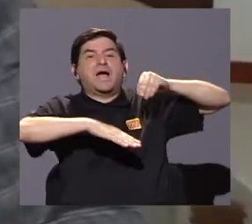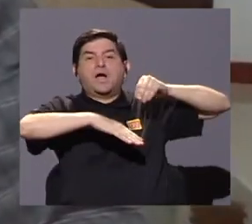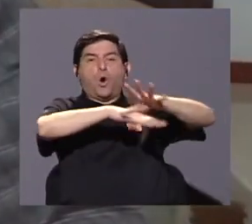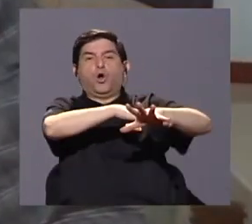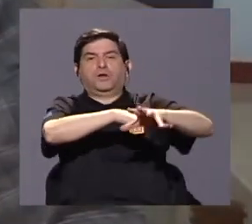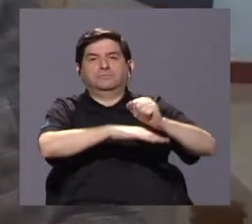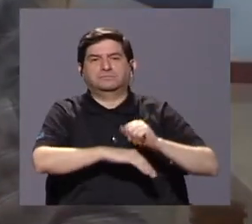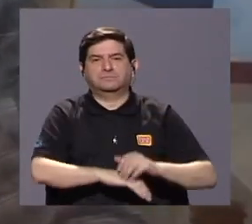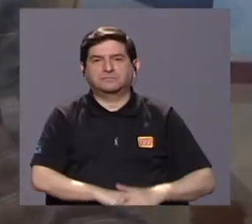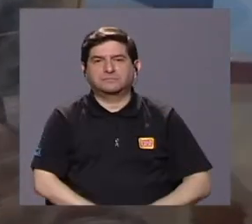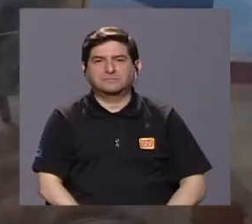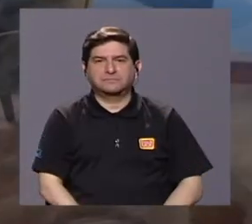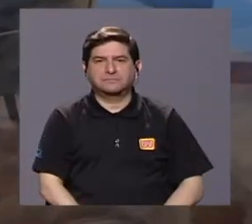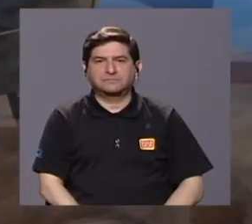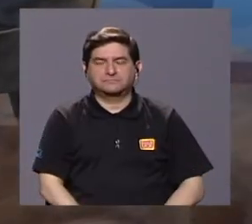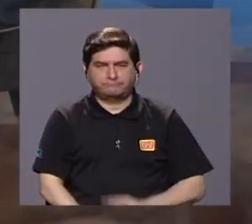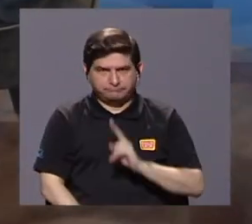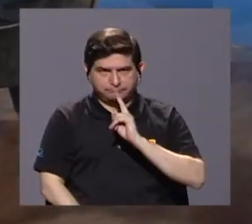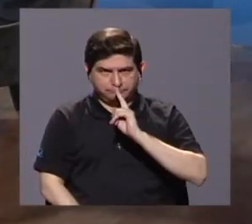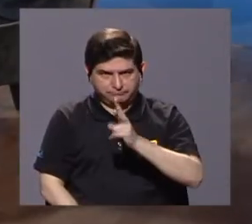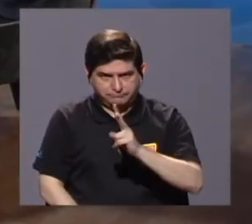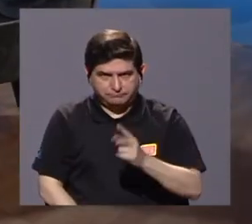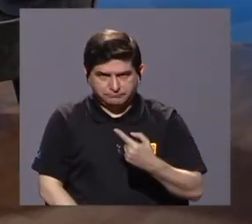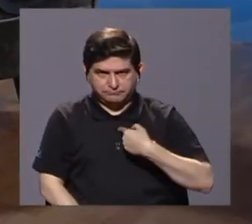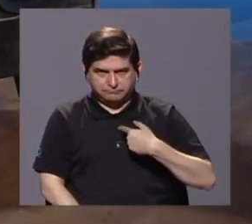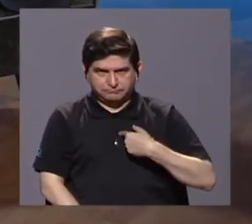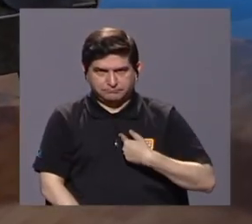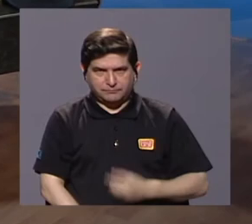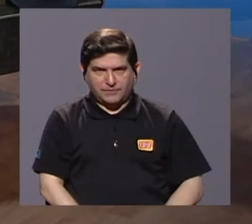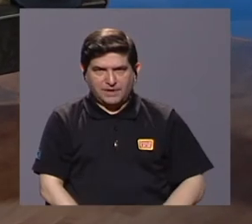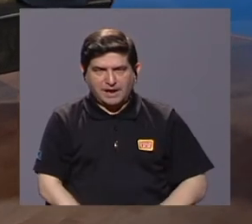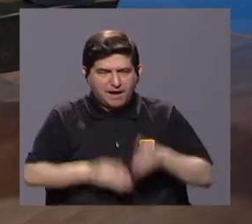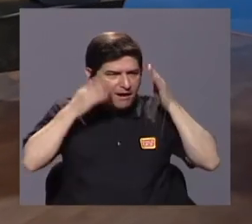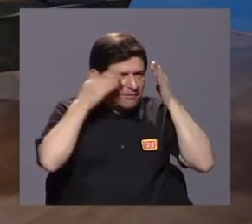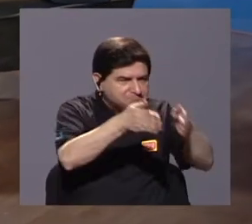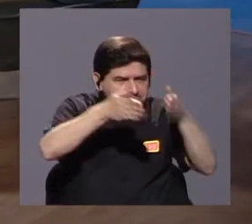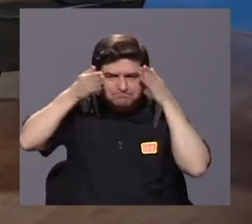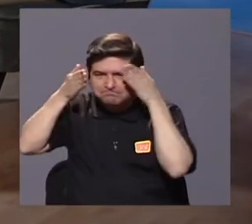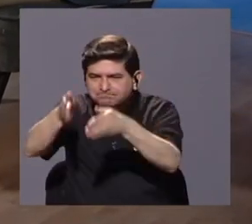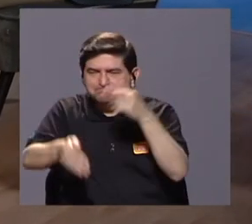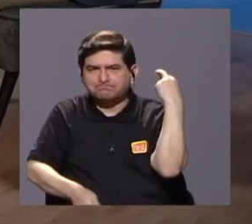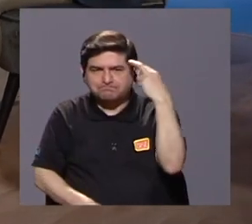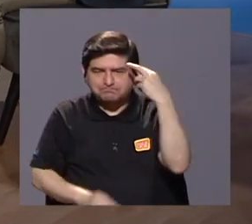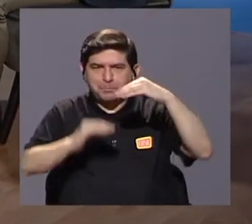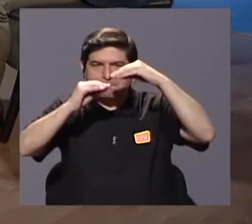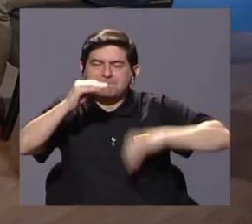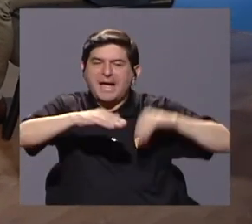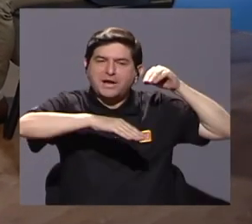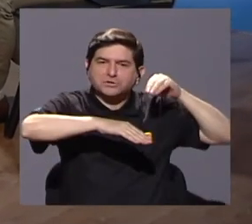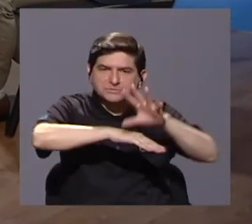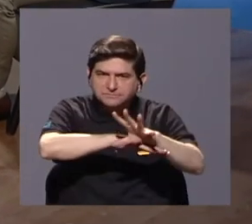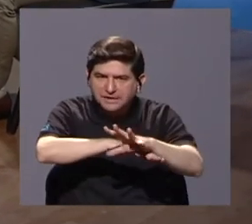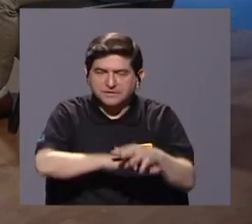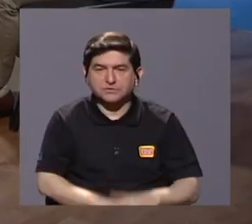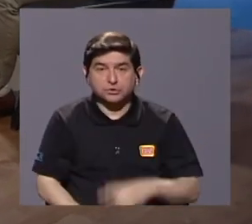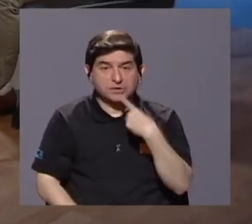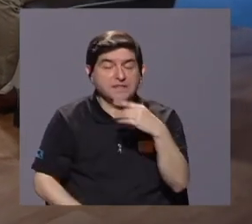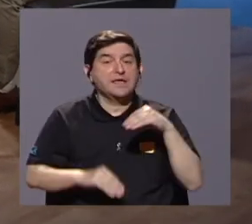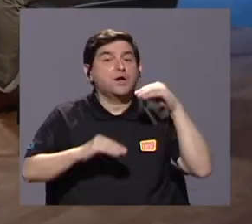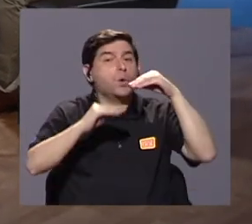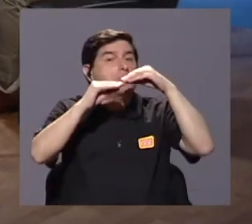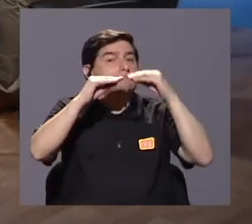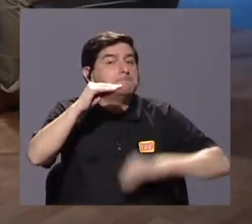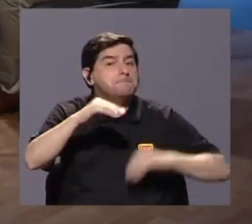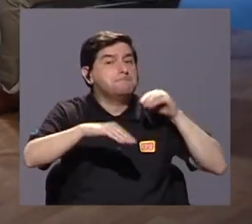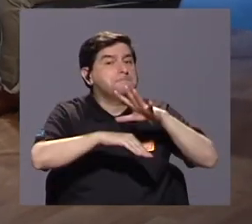efectos. Entonces, definitivamente, si uno atacara las causas, tendríamos menos efectos. Y hablo de menos efectos, no